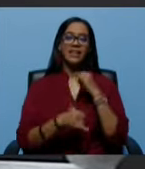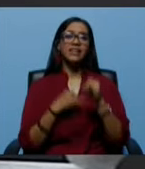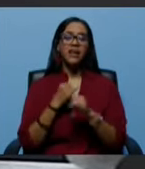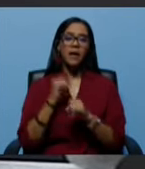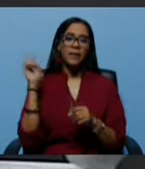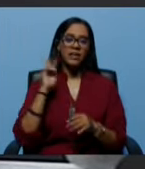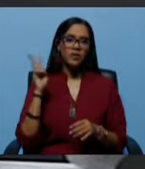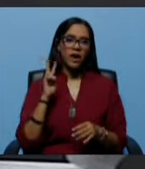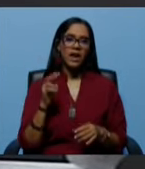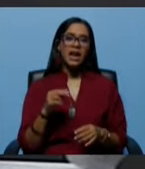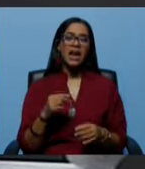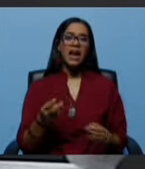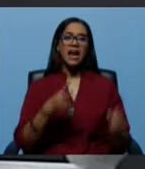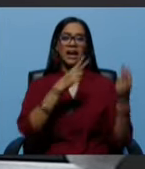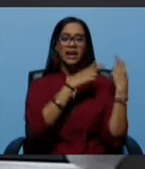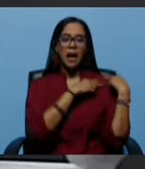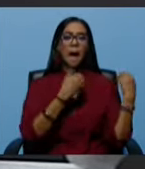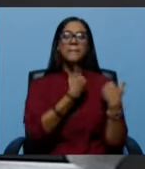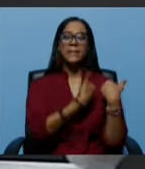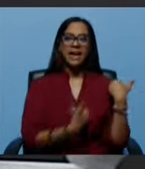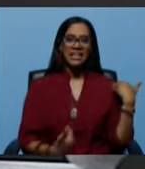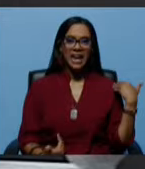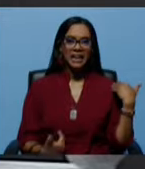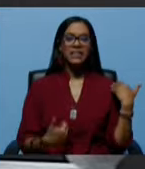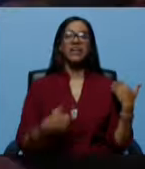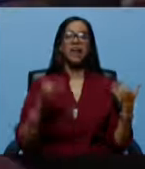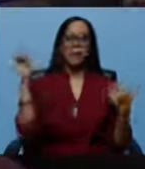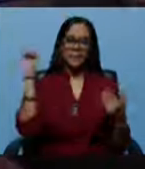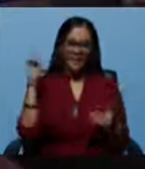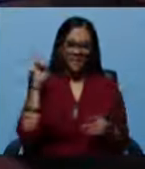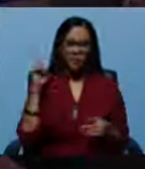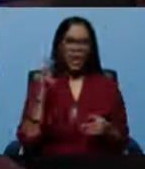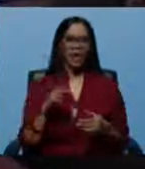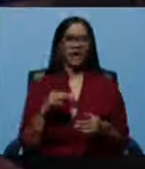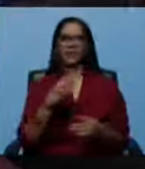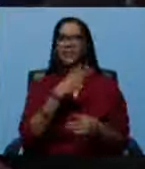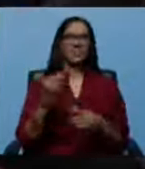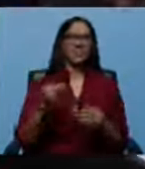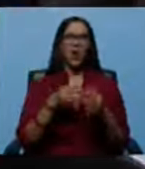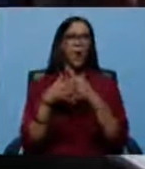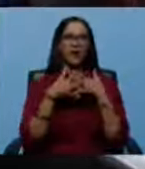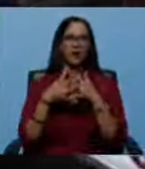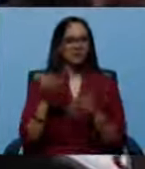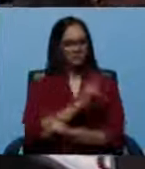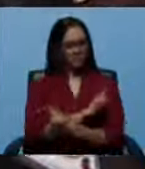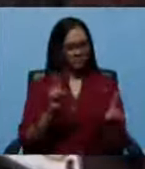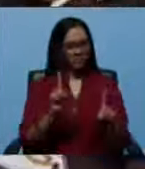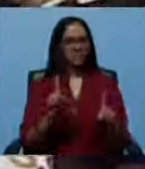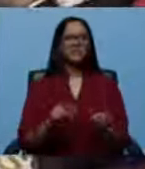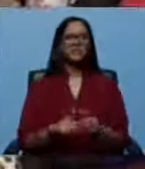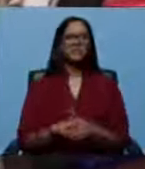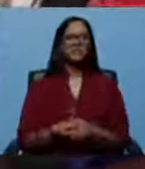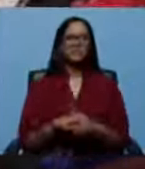la lleva el presidente de la República Bolivariana de Venezuela, no la dirigente del imperio.